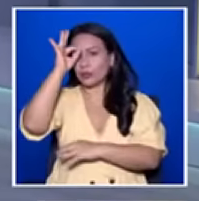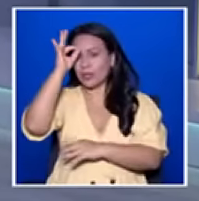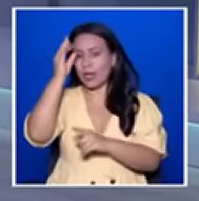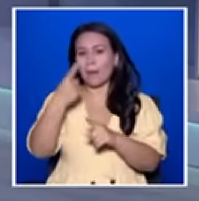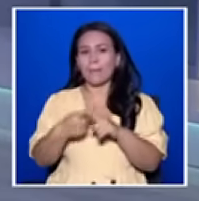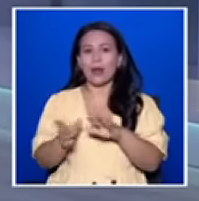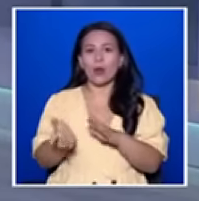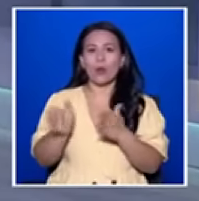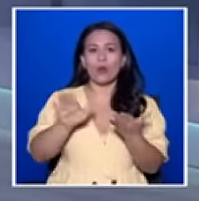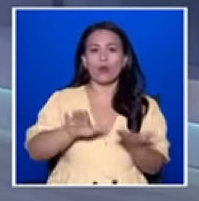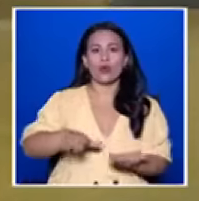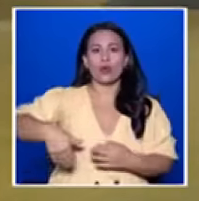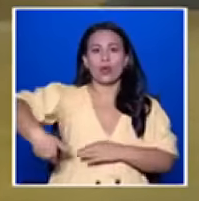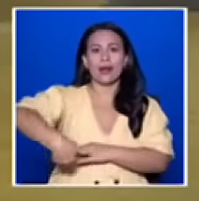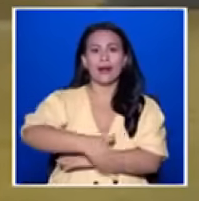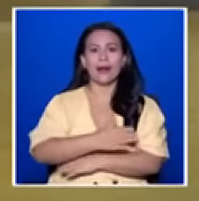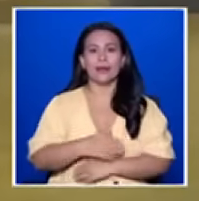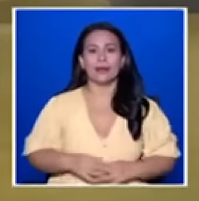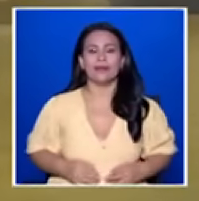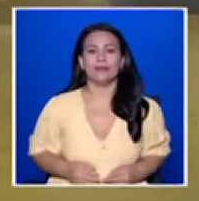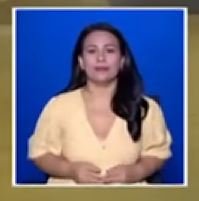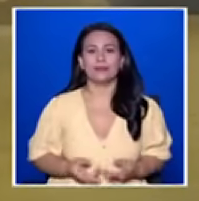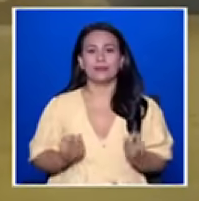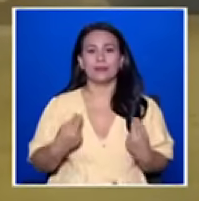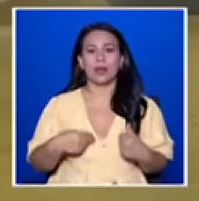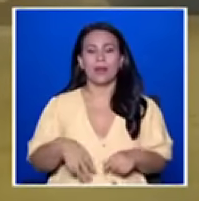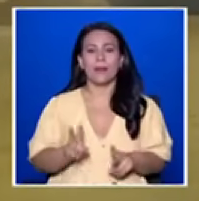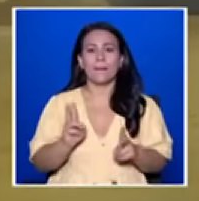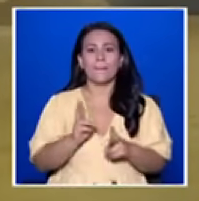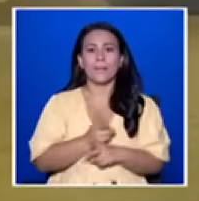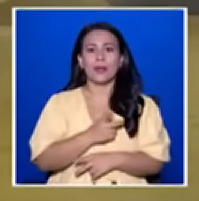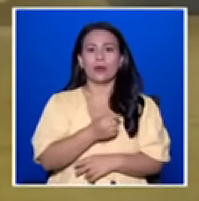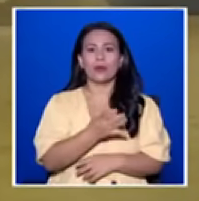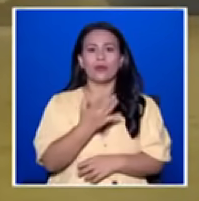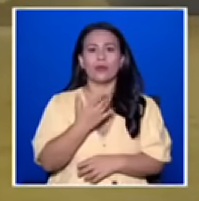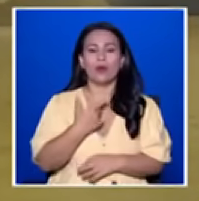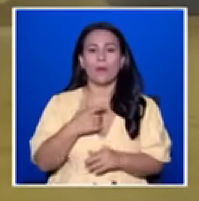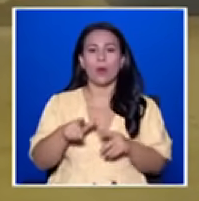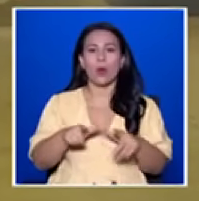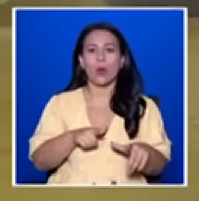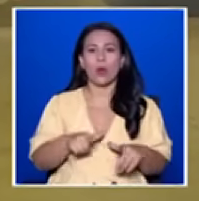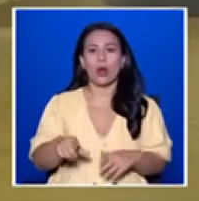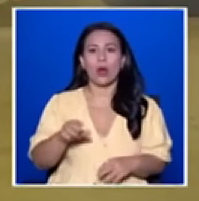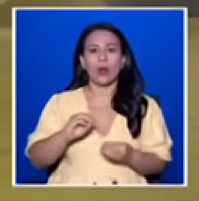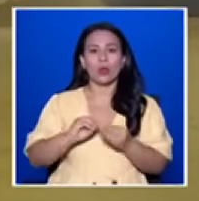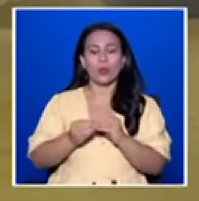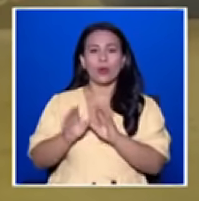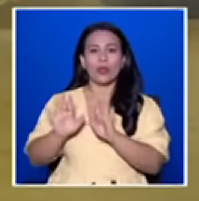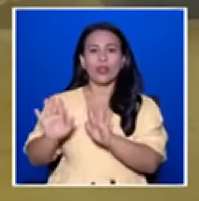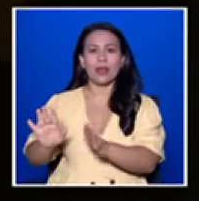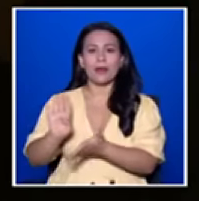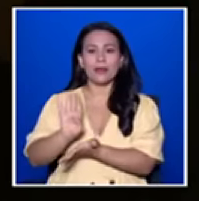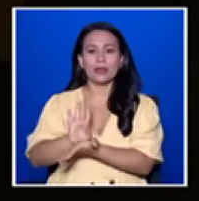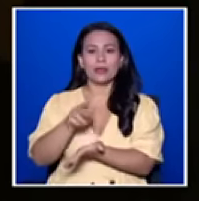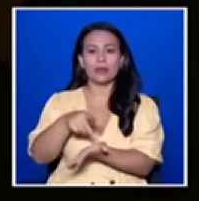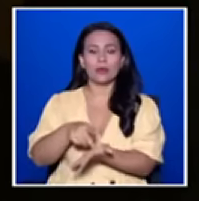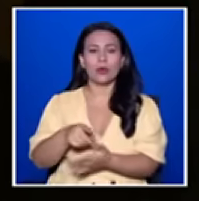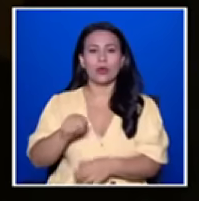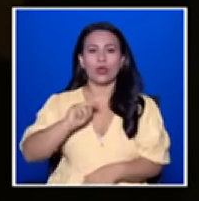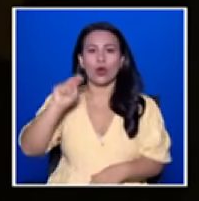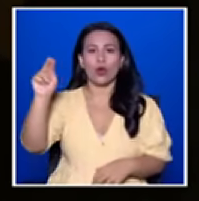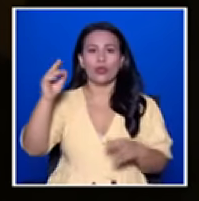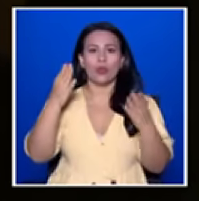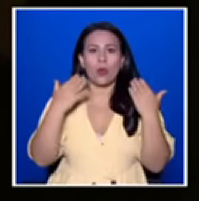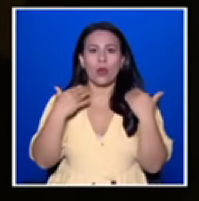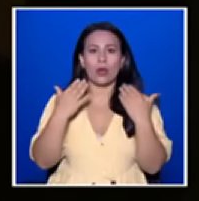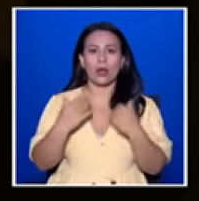en la calle. El crimen ocurrió esta madrugada en el cerro del Bloque 10 de Bastión Popular, en el norte de